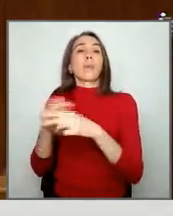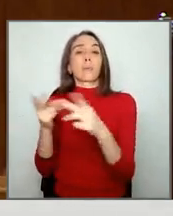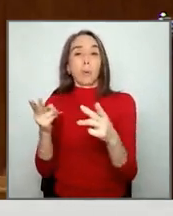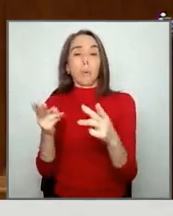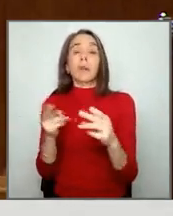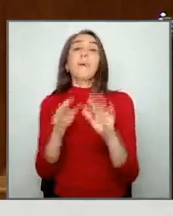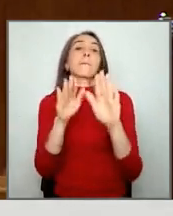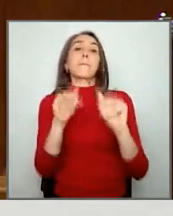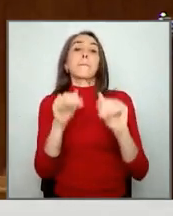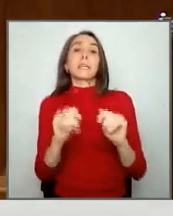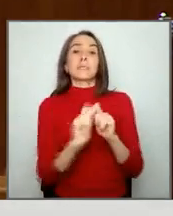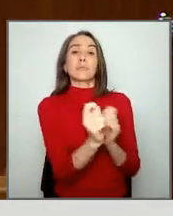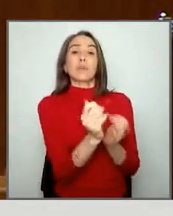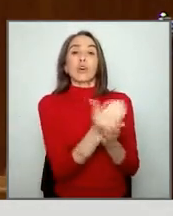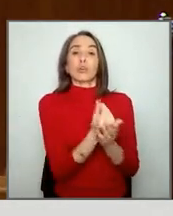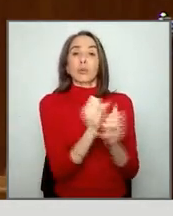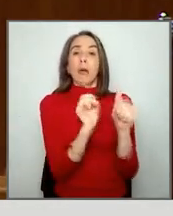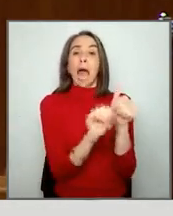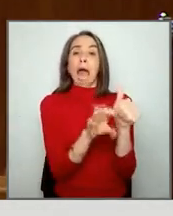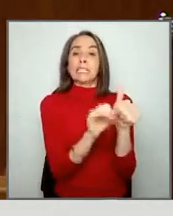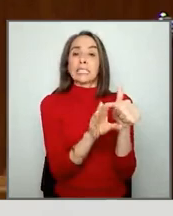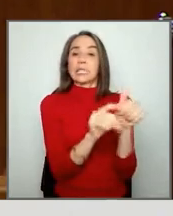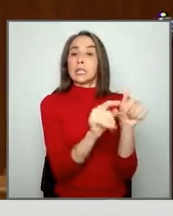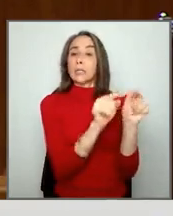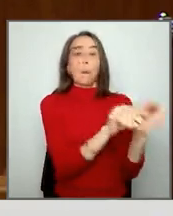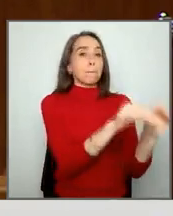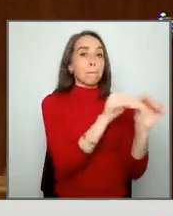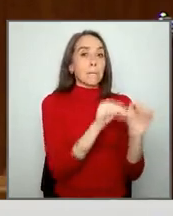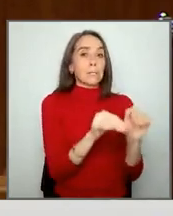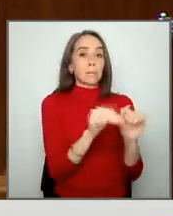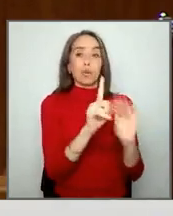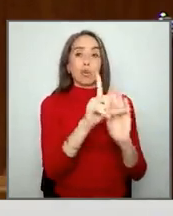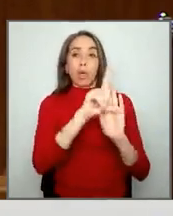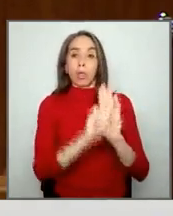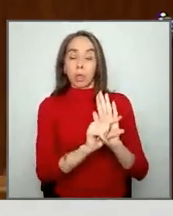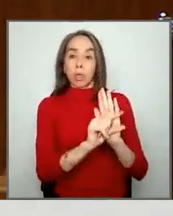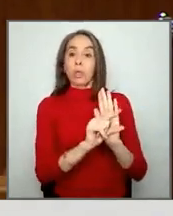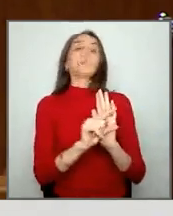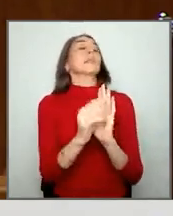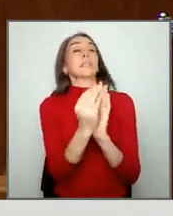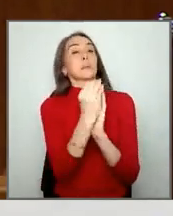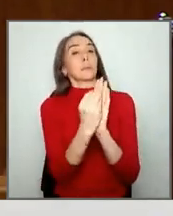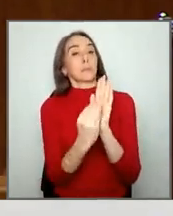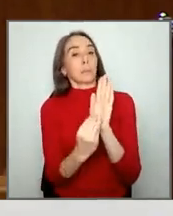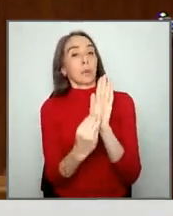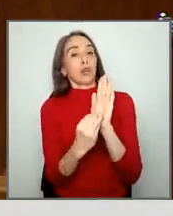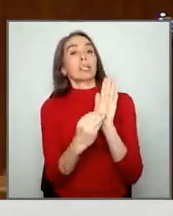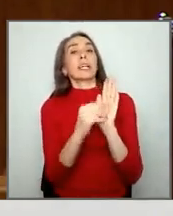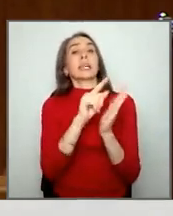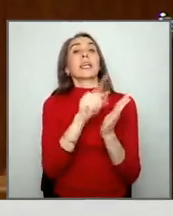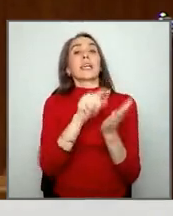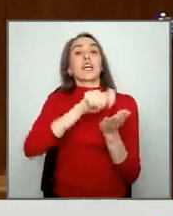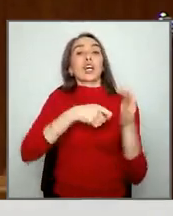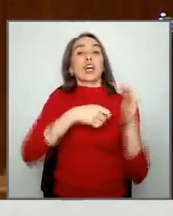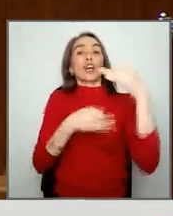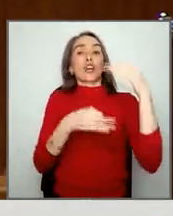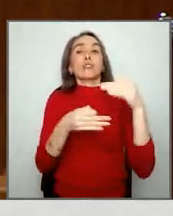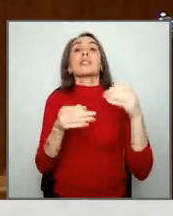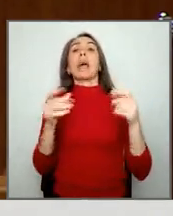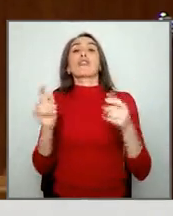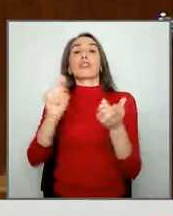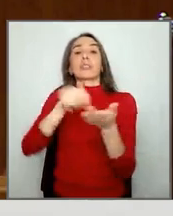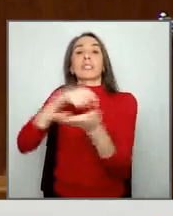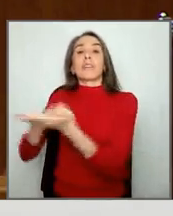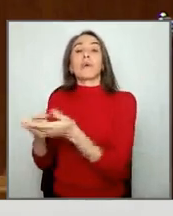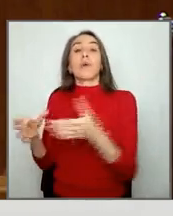los asistentes de la educación y por otra que se Tendrán por incorporar a las cláusulas de los instrumentos colectivos en los contratos